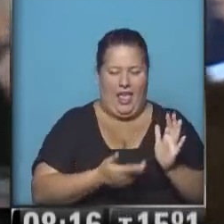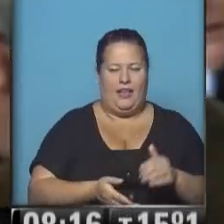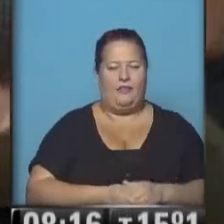comisión